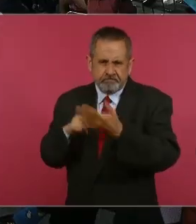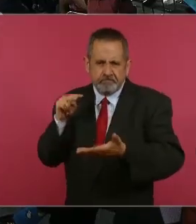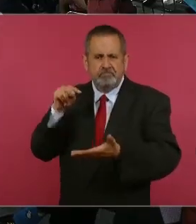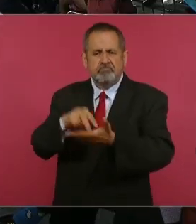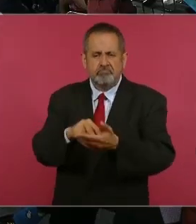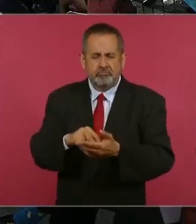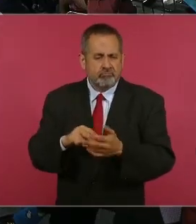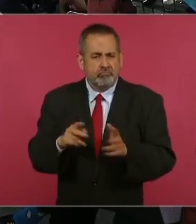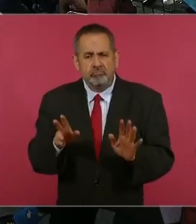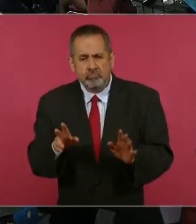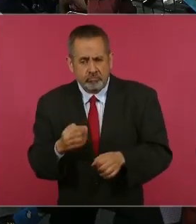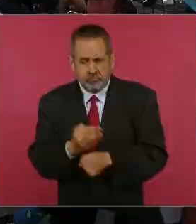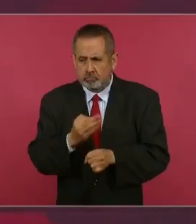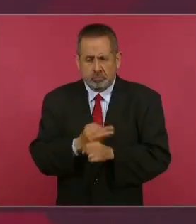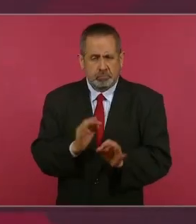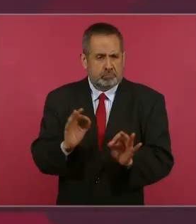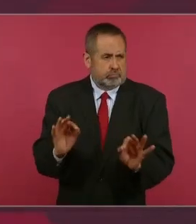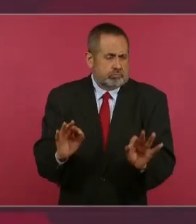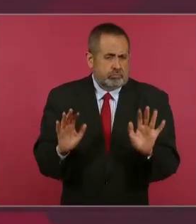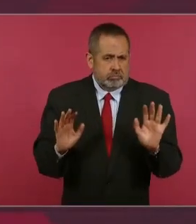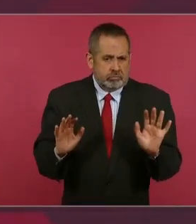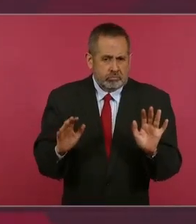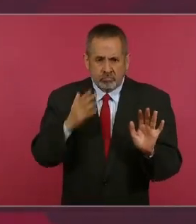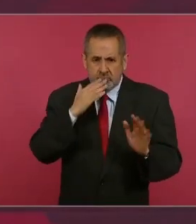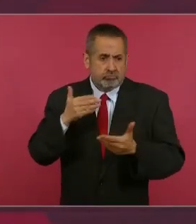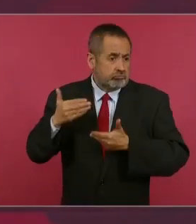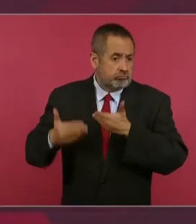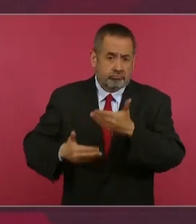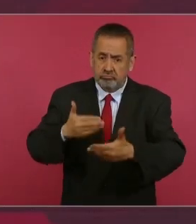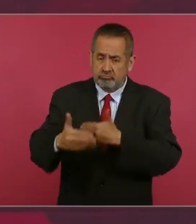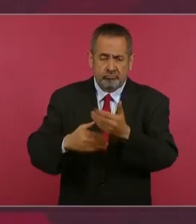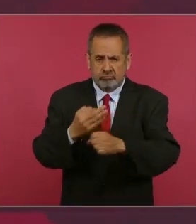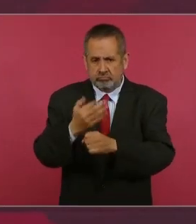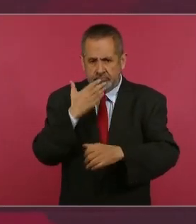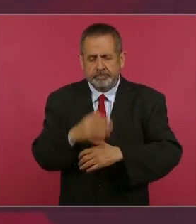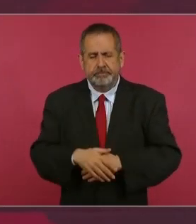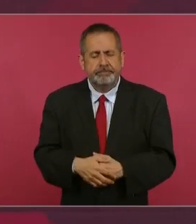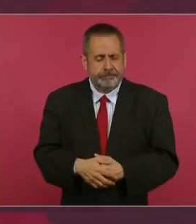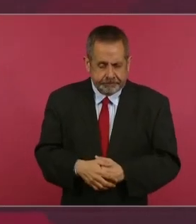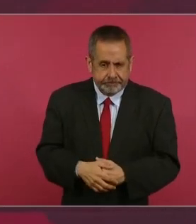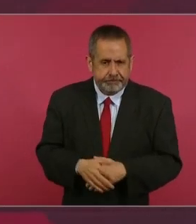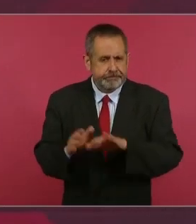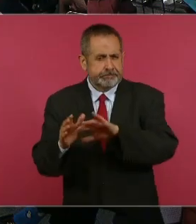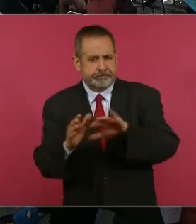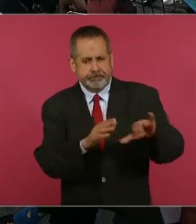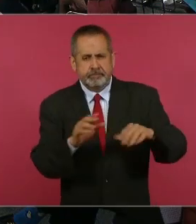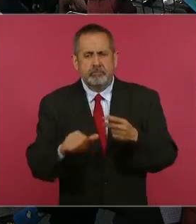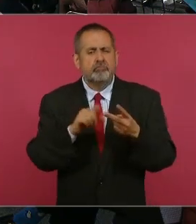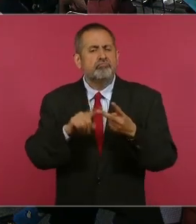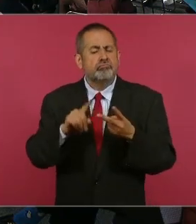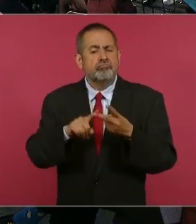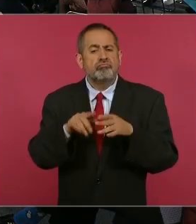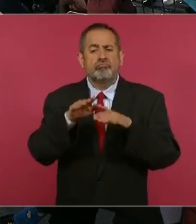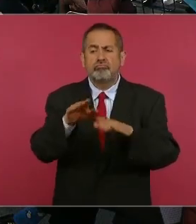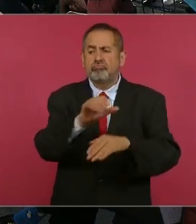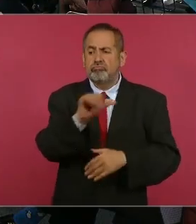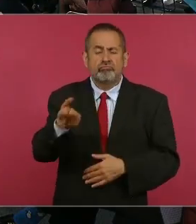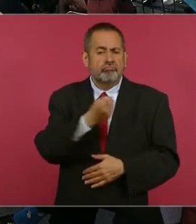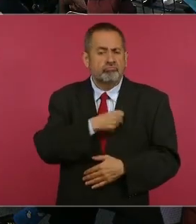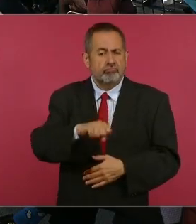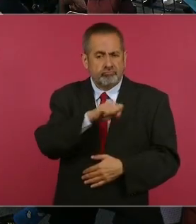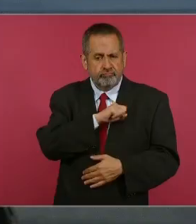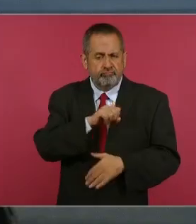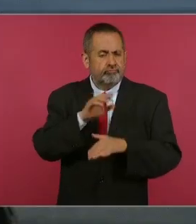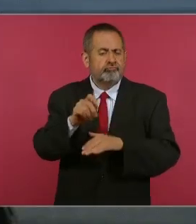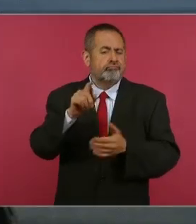pero ahora se está avanzando. Bien, presidente, en otro tema, en el ámbito de salud hay una